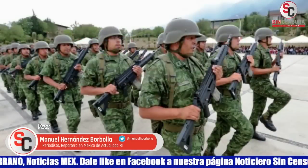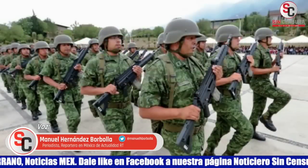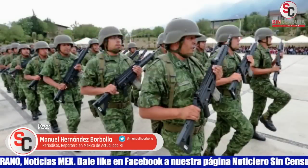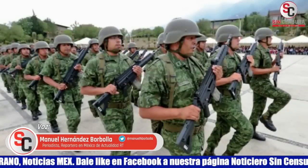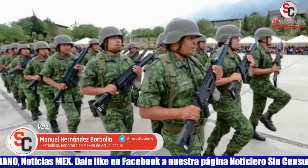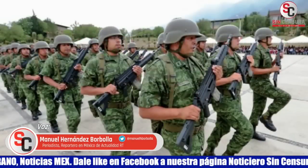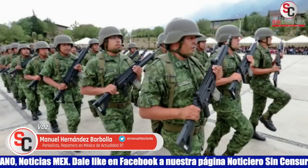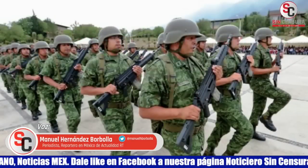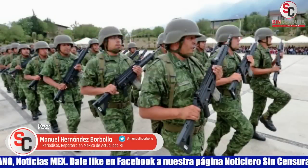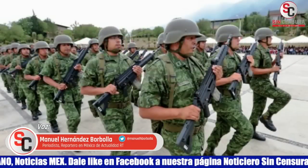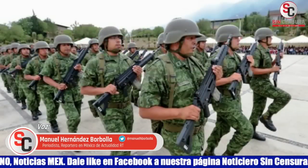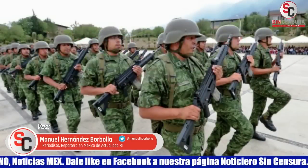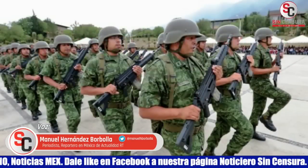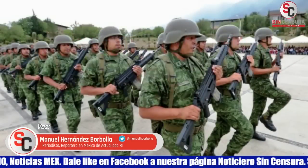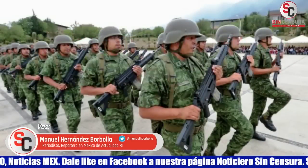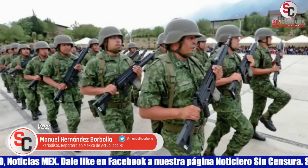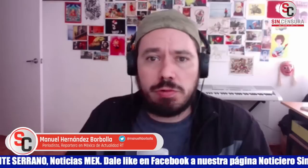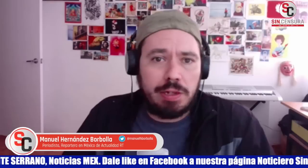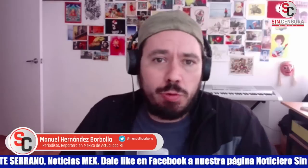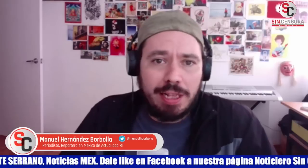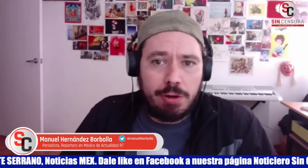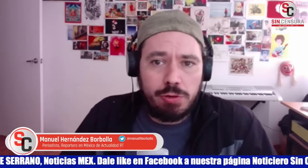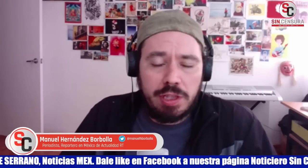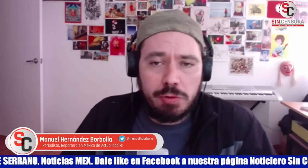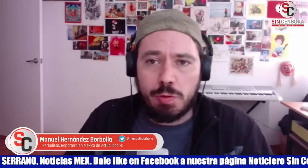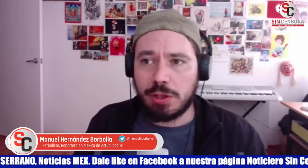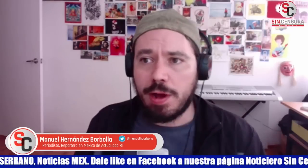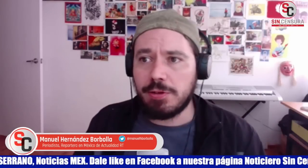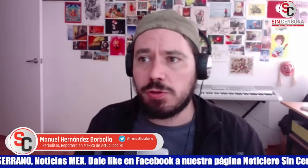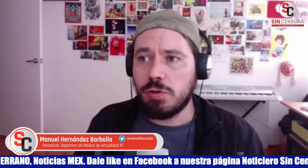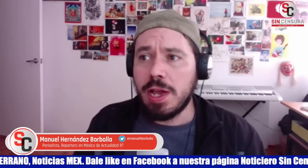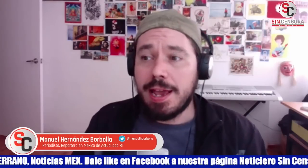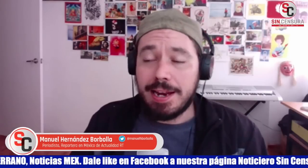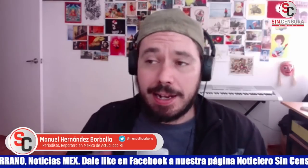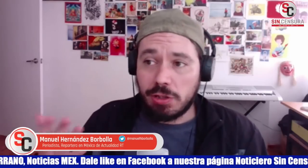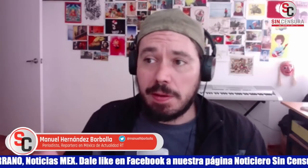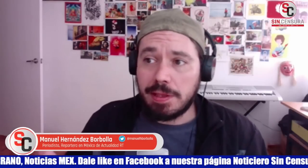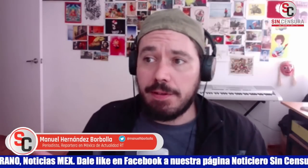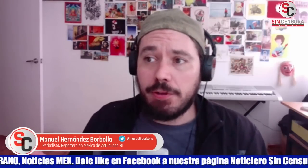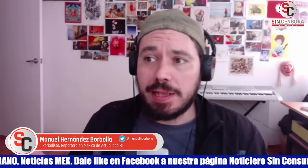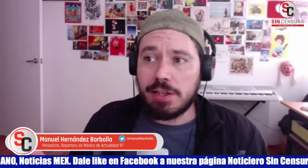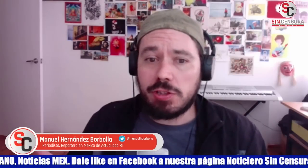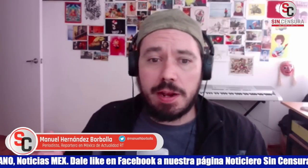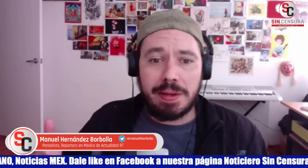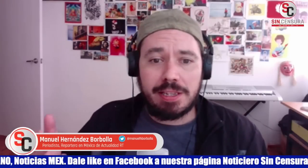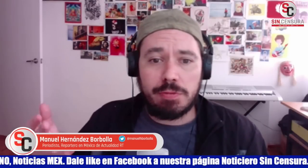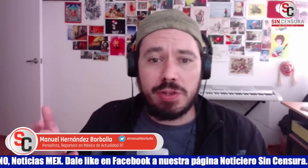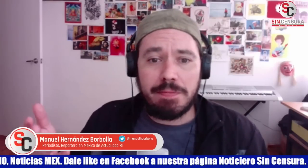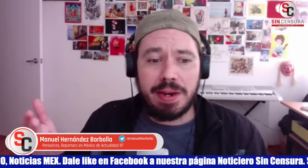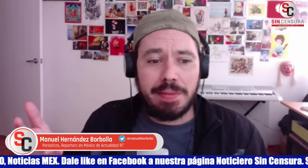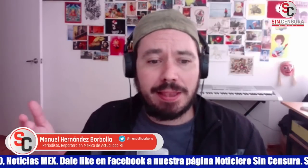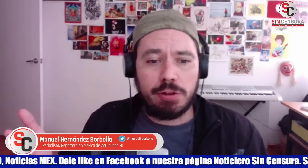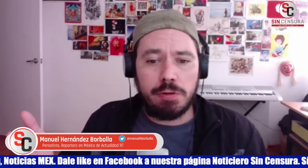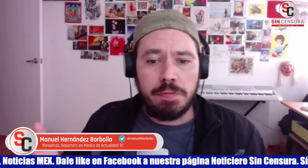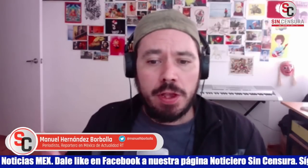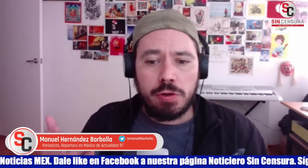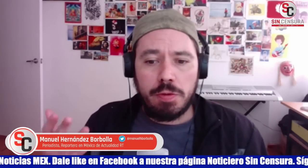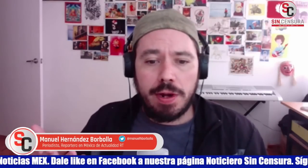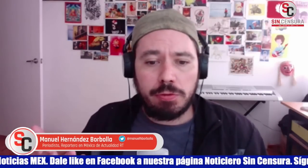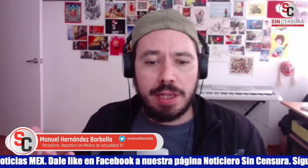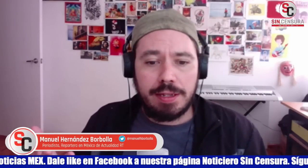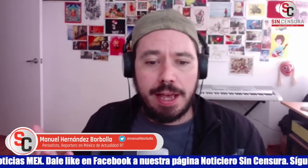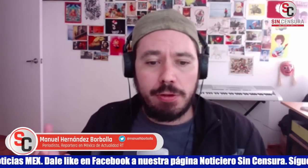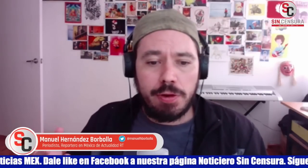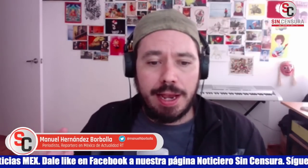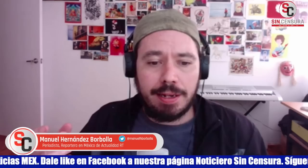observado estos personajes pues, durante los últimos 4 años, ¿no? En el caso también del informe de Ayotzinapa ha sido muy emblemático cómo